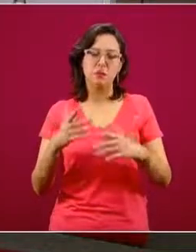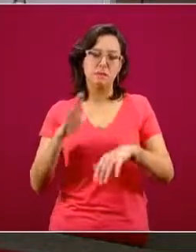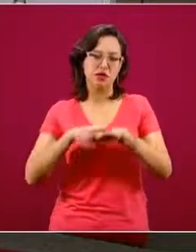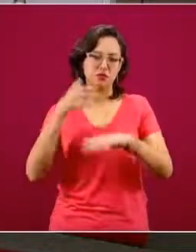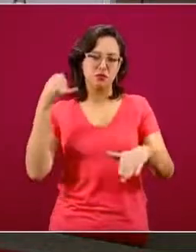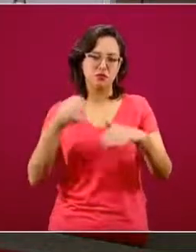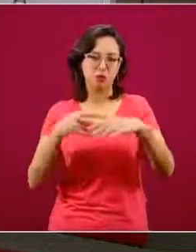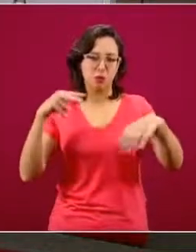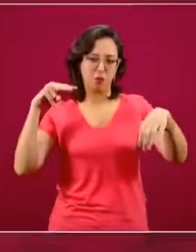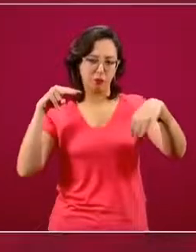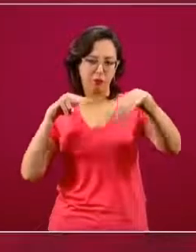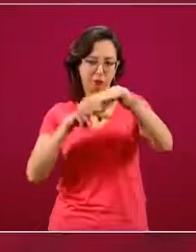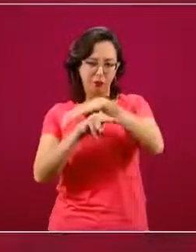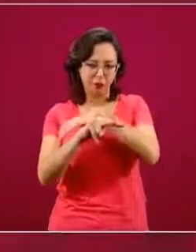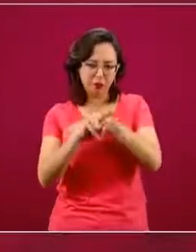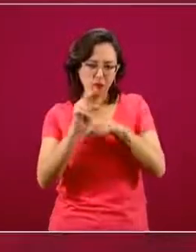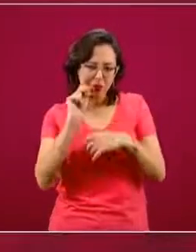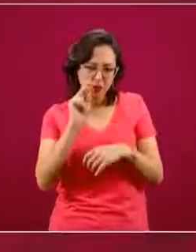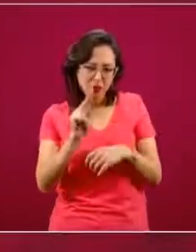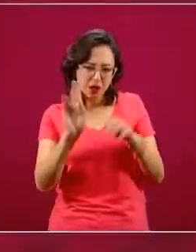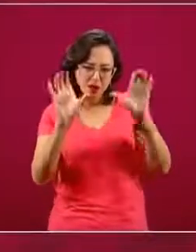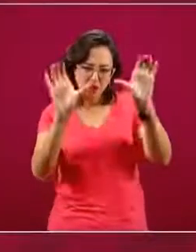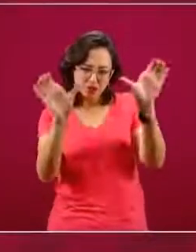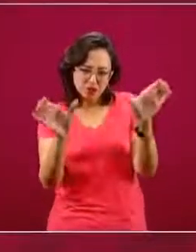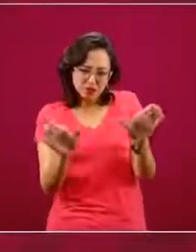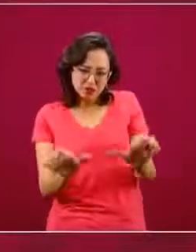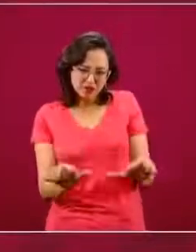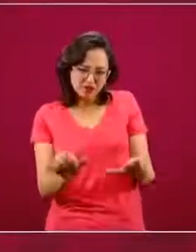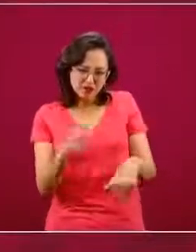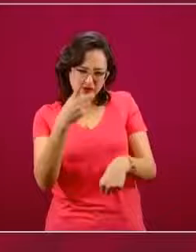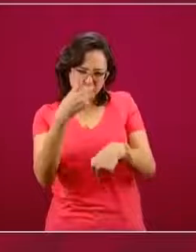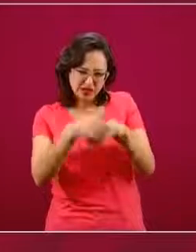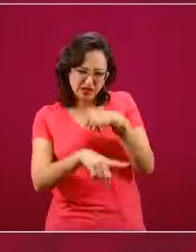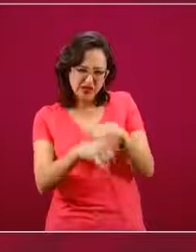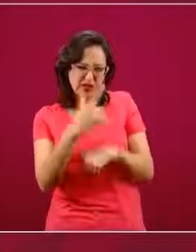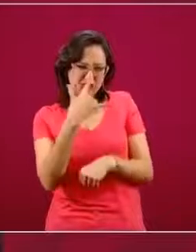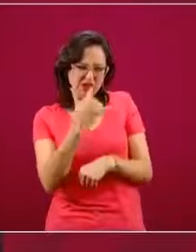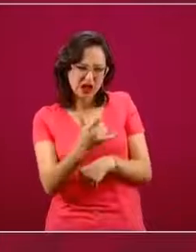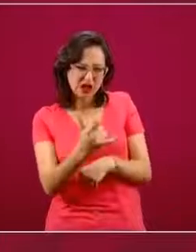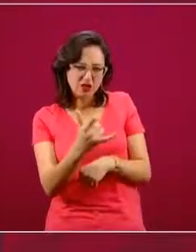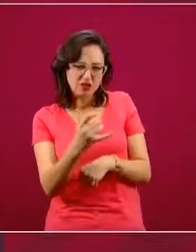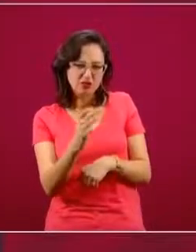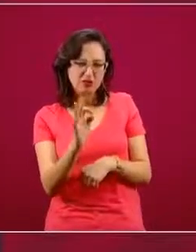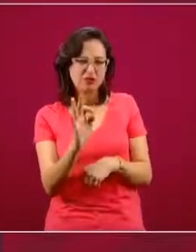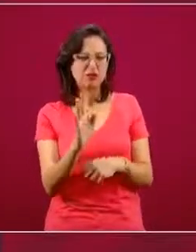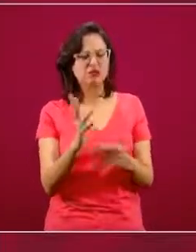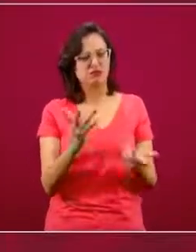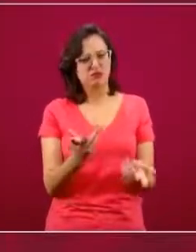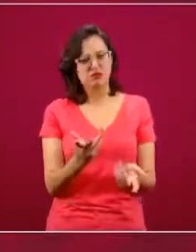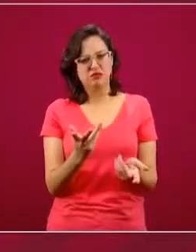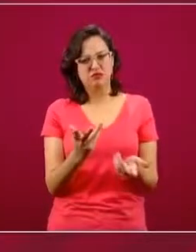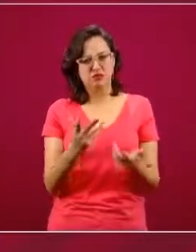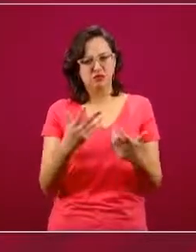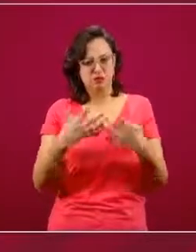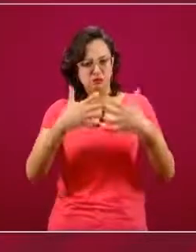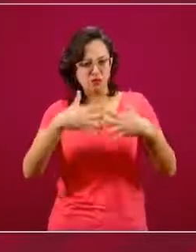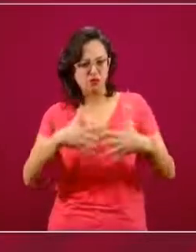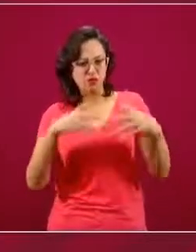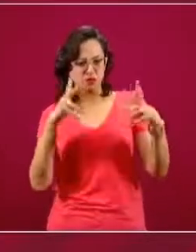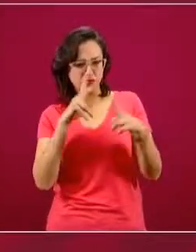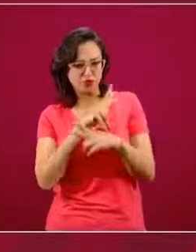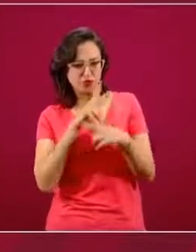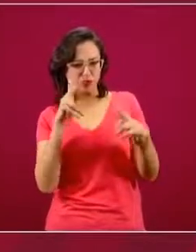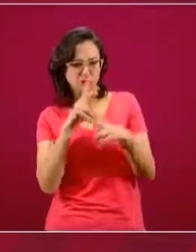y se ve un extenso daño que puede no corresponder con el grado de alteración funcional de